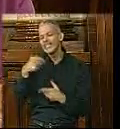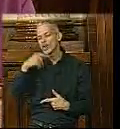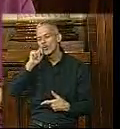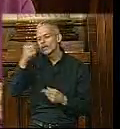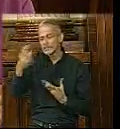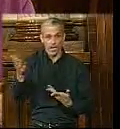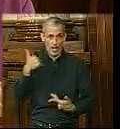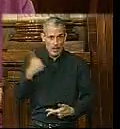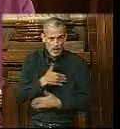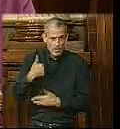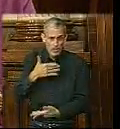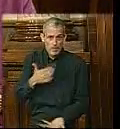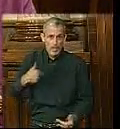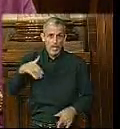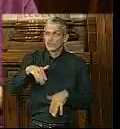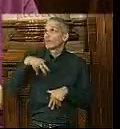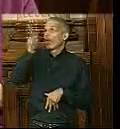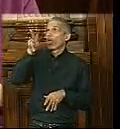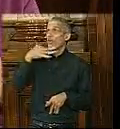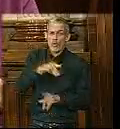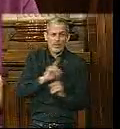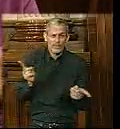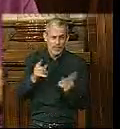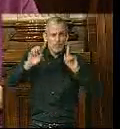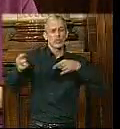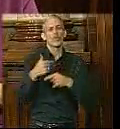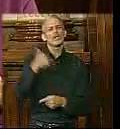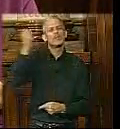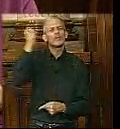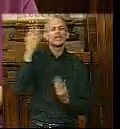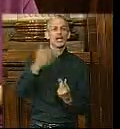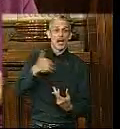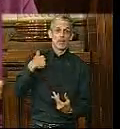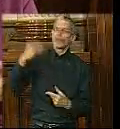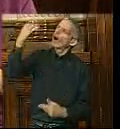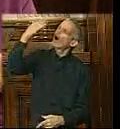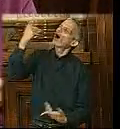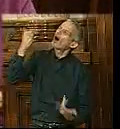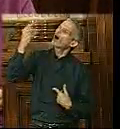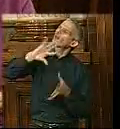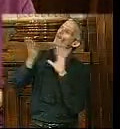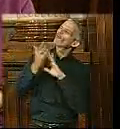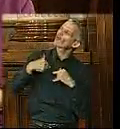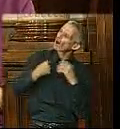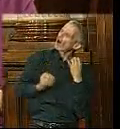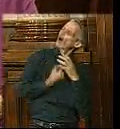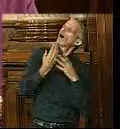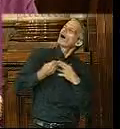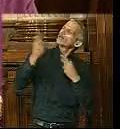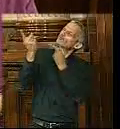digamos, el nene no entiende, no importa eso, importa que la madre le habla y que el deseo de ella es construir una